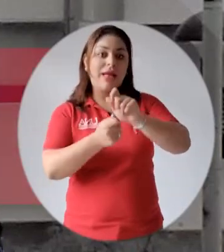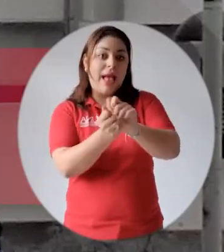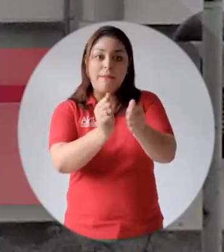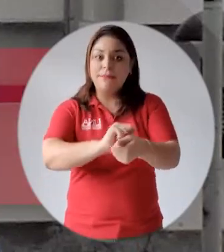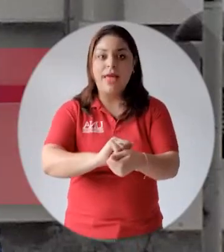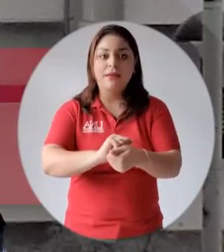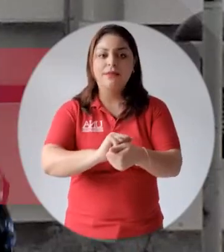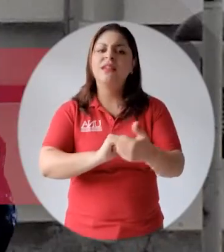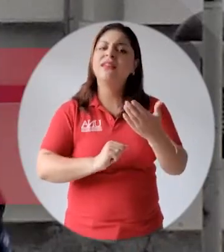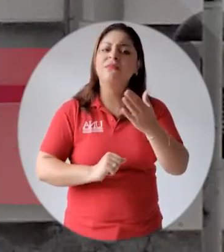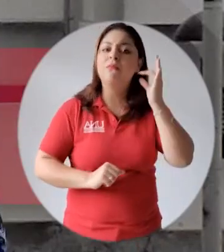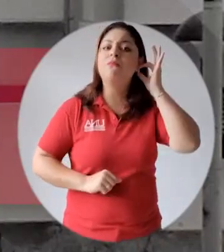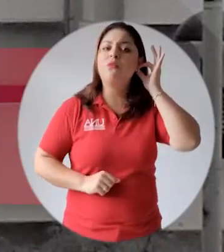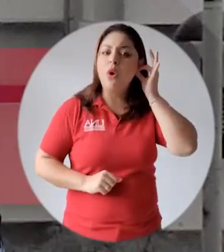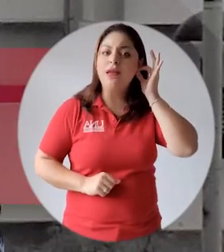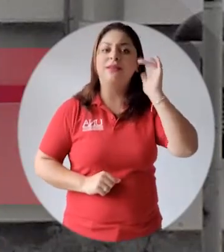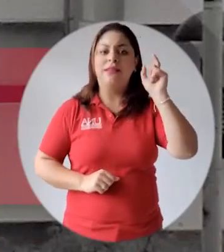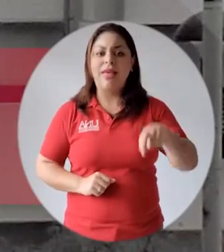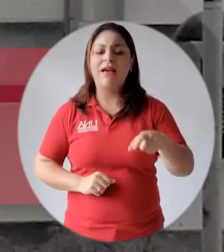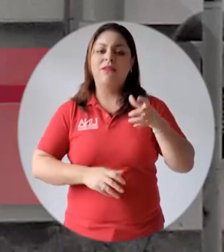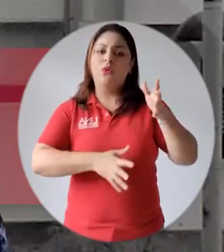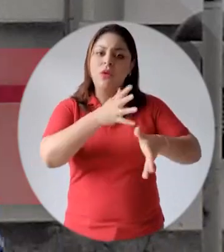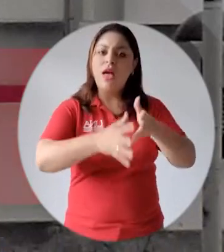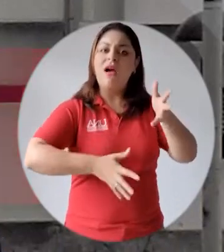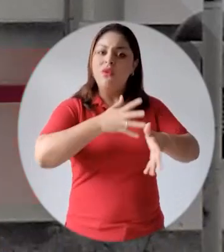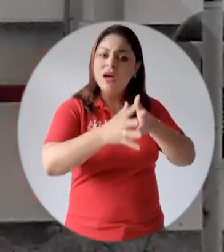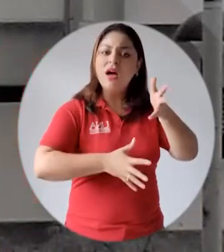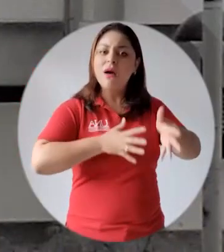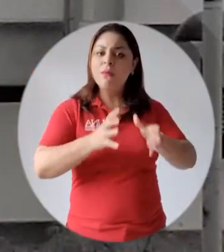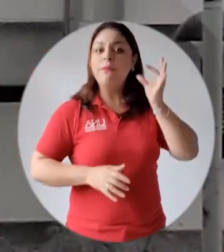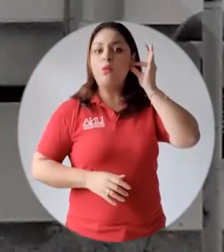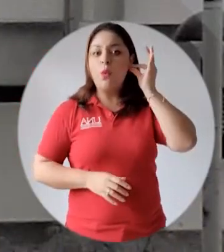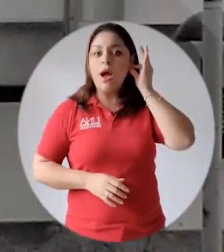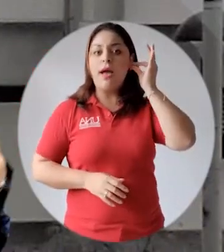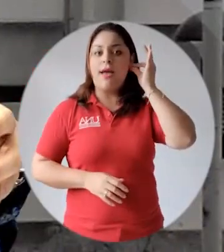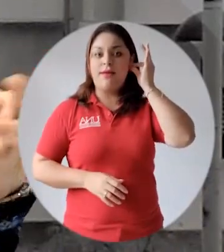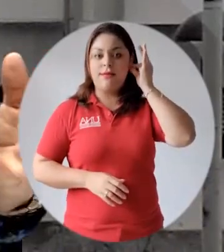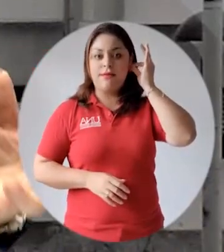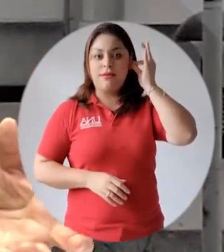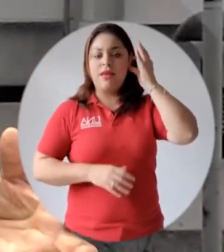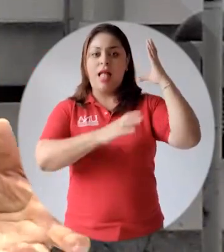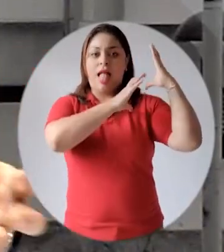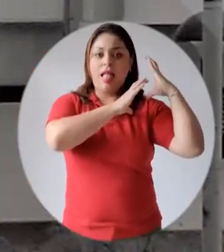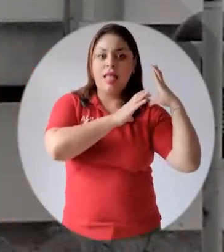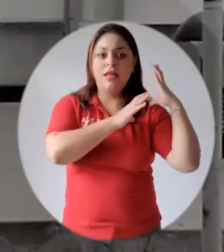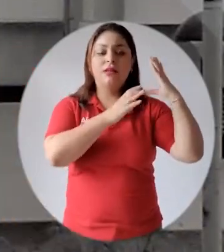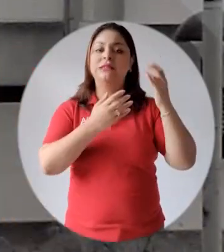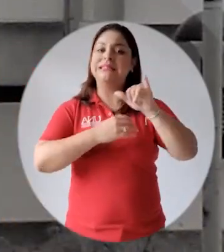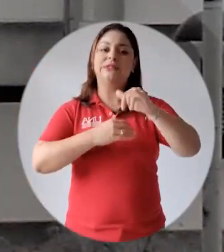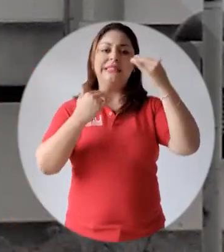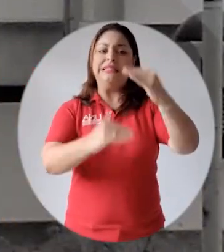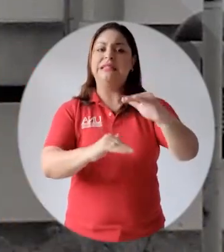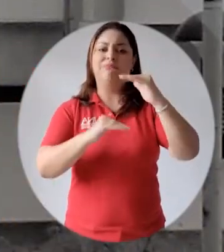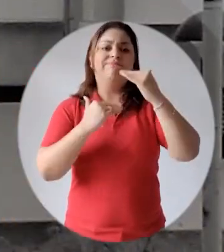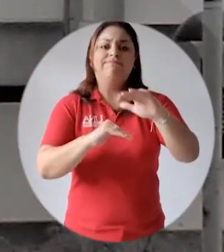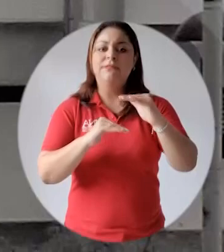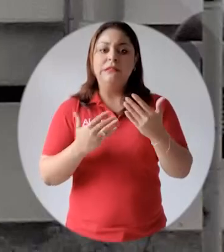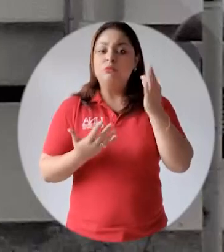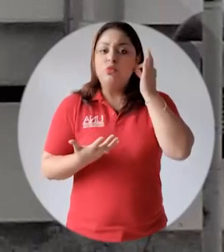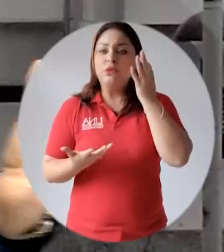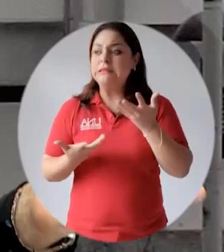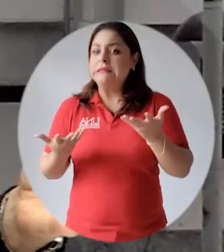persona con discapacidad, cuidar a una persona totalmente dependiente, ¿verdad?, requiere la atención diaria, ¿verdad?